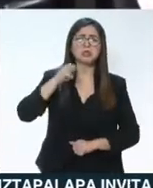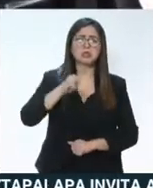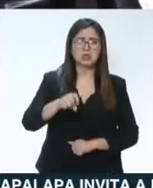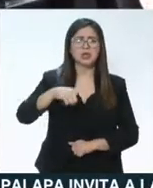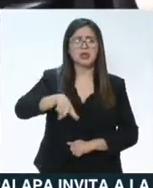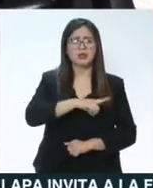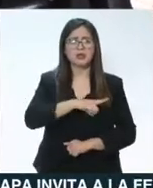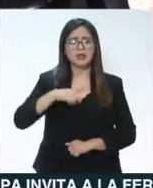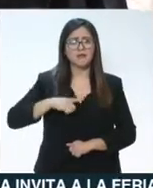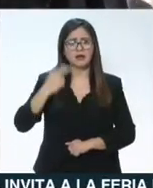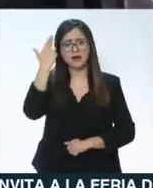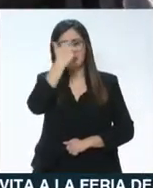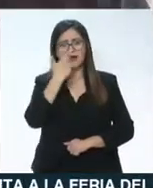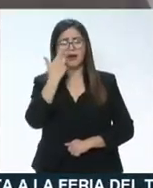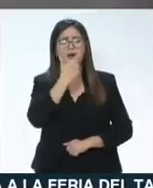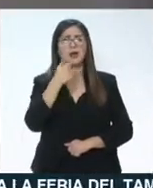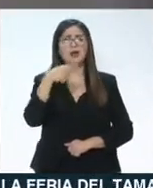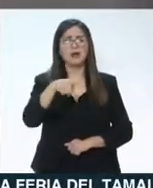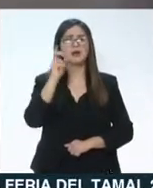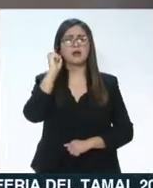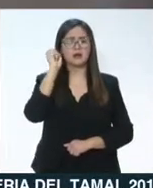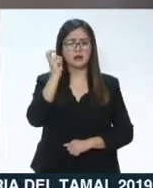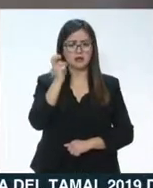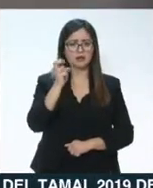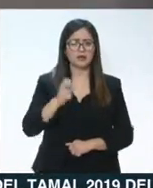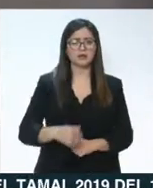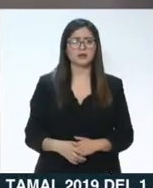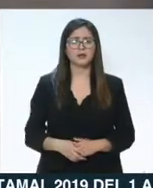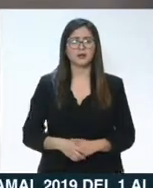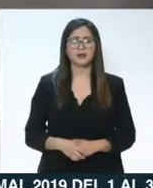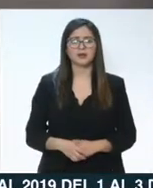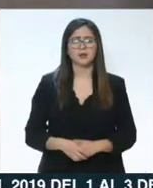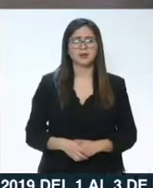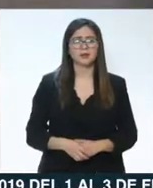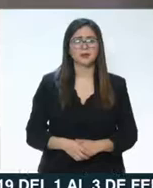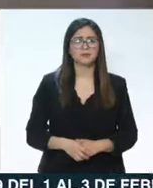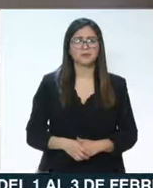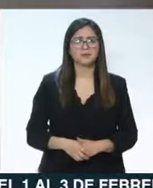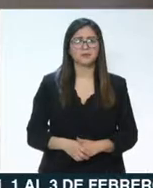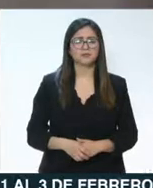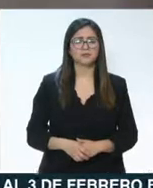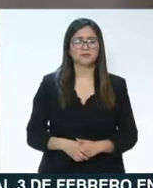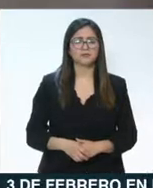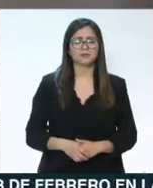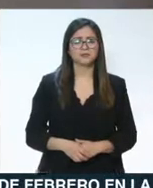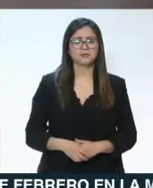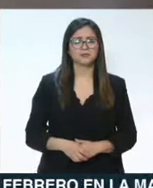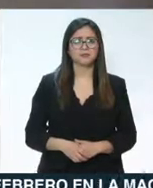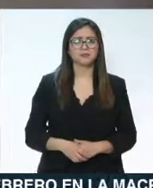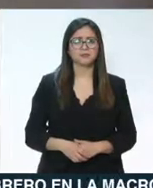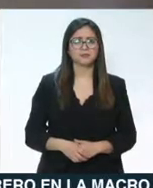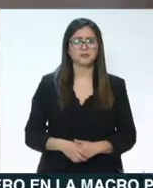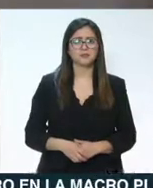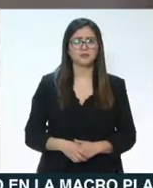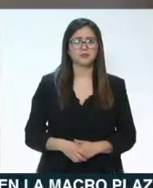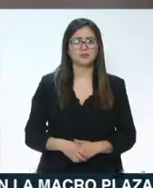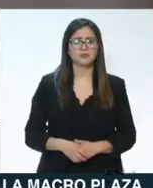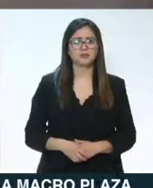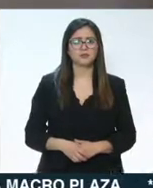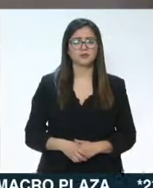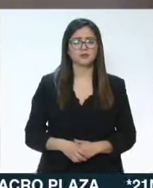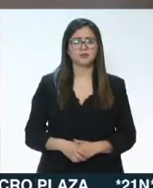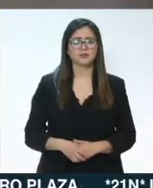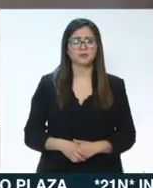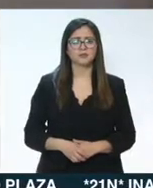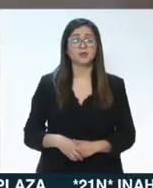fortalezcan esta clase de operativos. En parte está bien, porque ahora sí que hay que tener